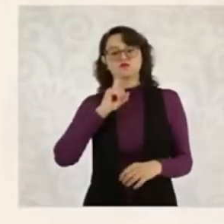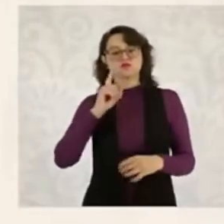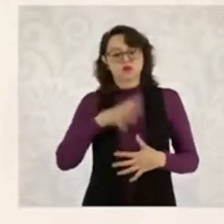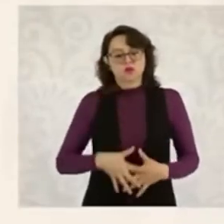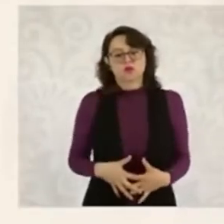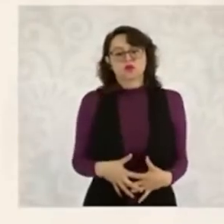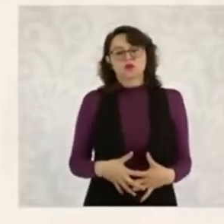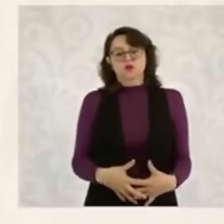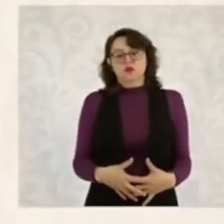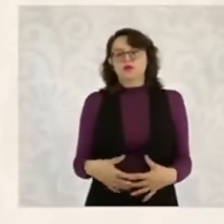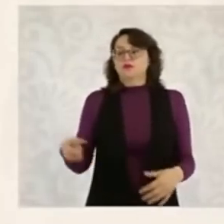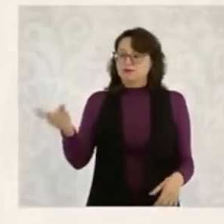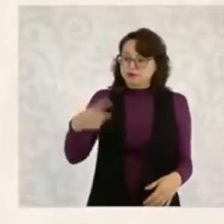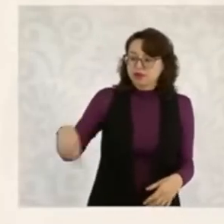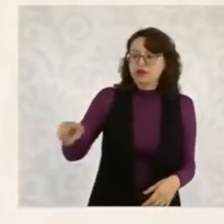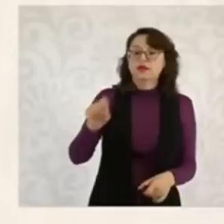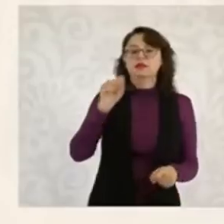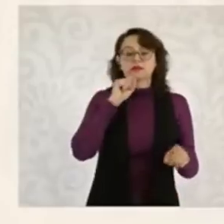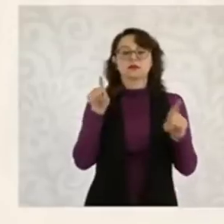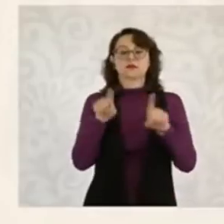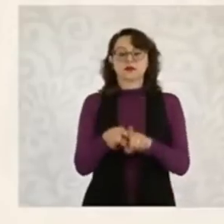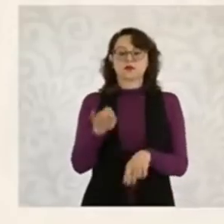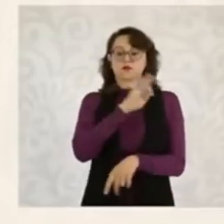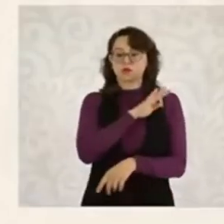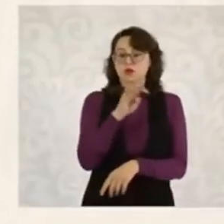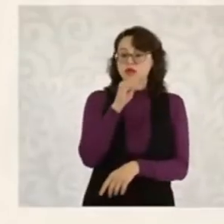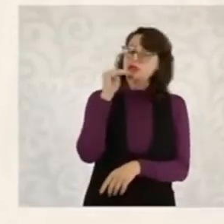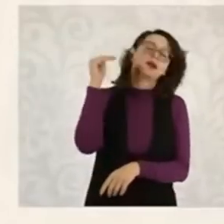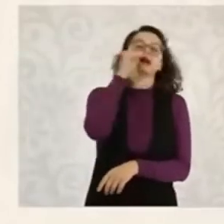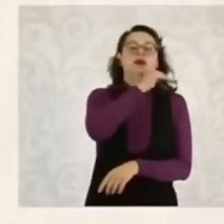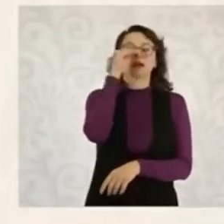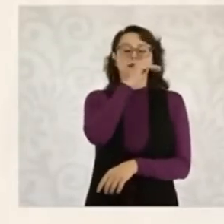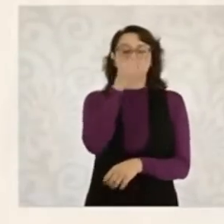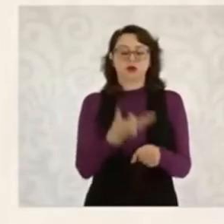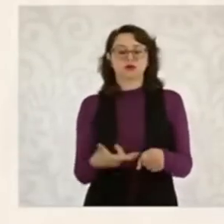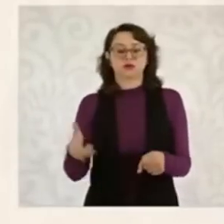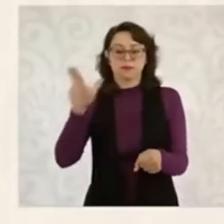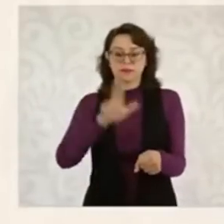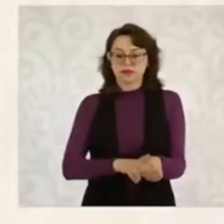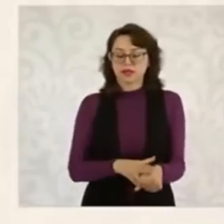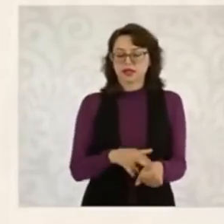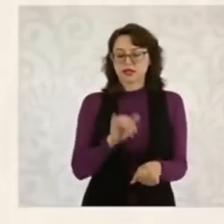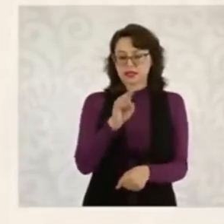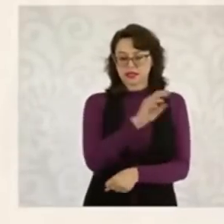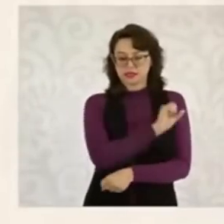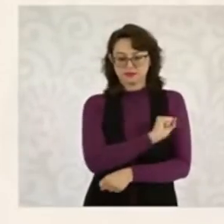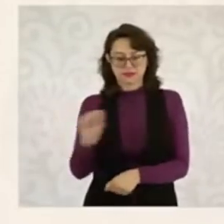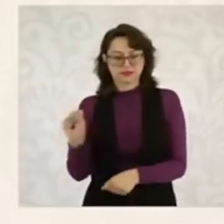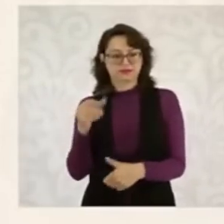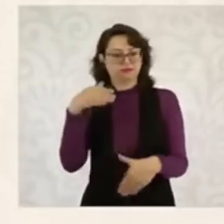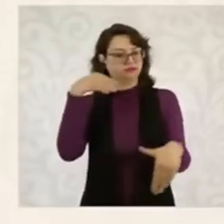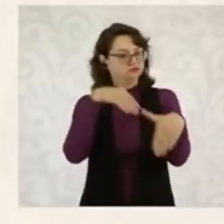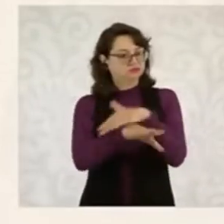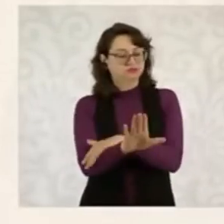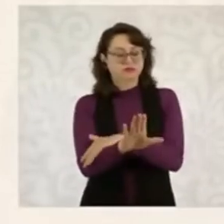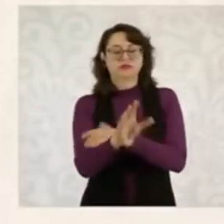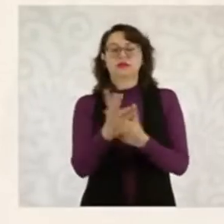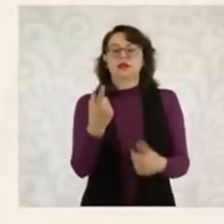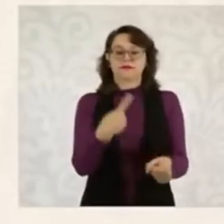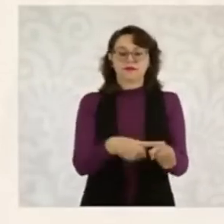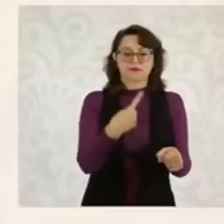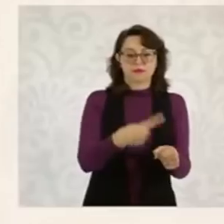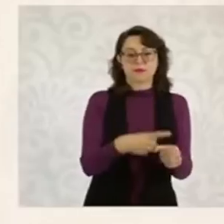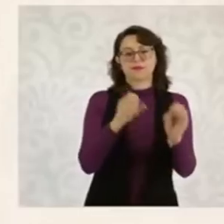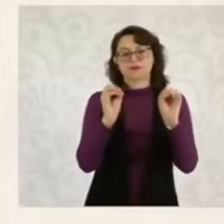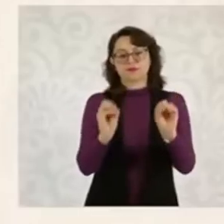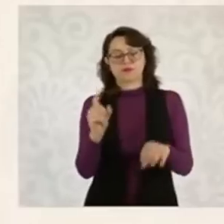las personas trabajadoras podrán atenderse gratuitamente en las clínicas y hospitales del IMSS si se enferman o si incluso